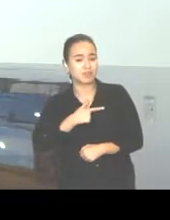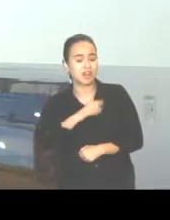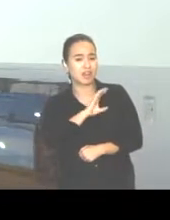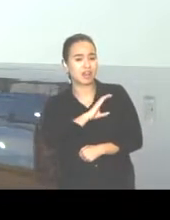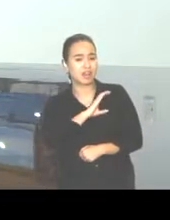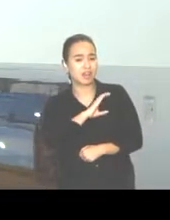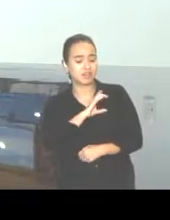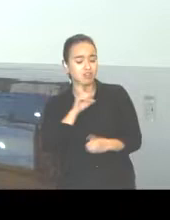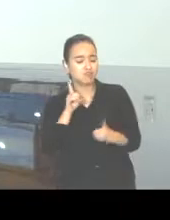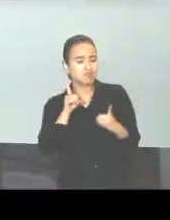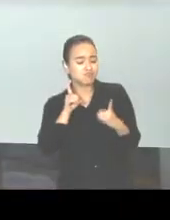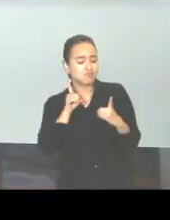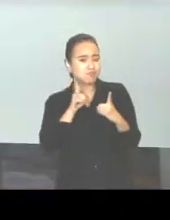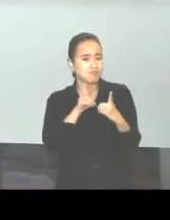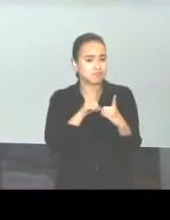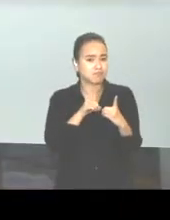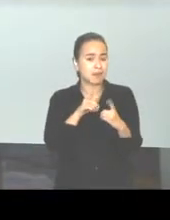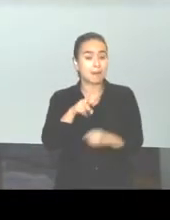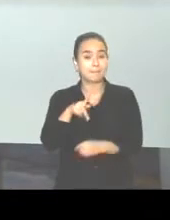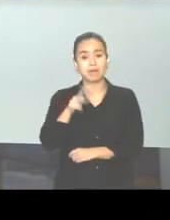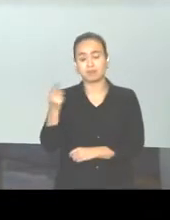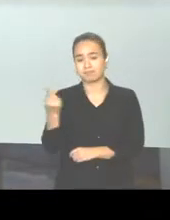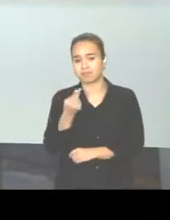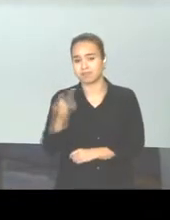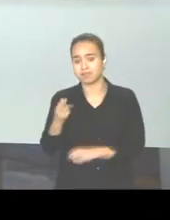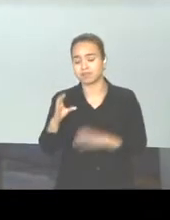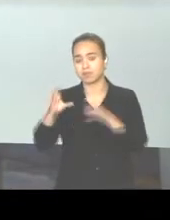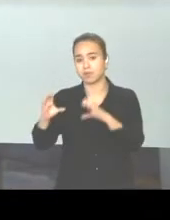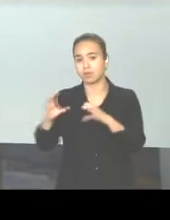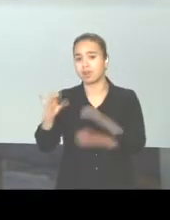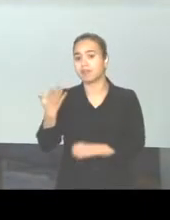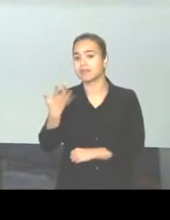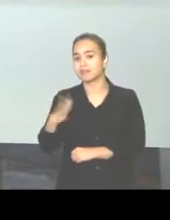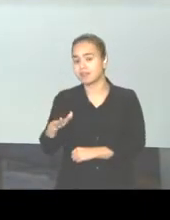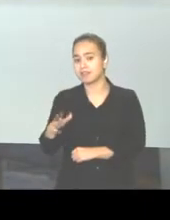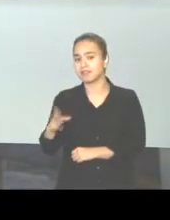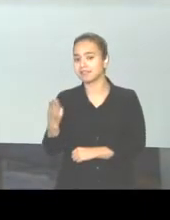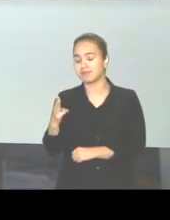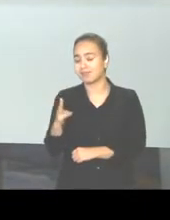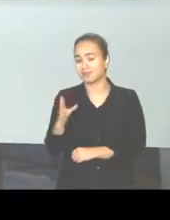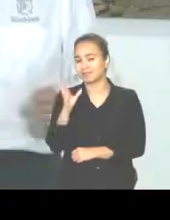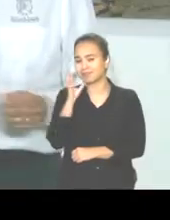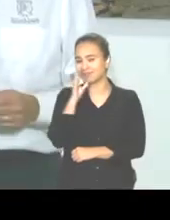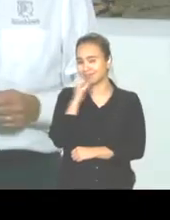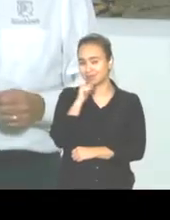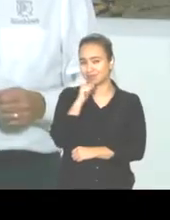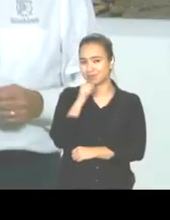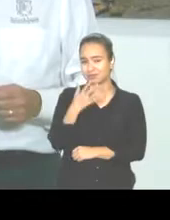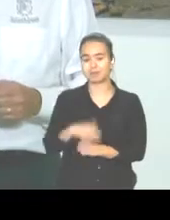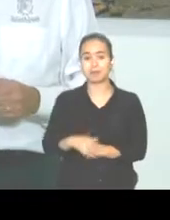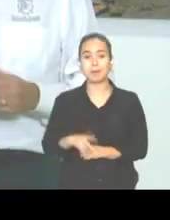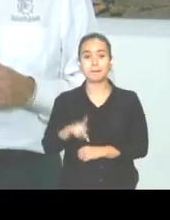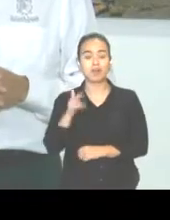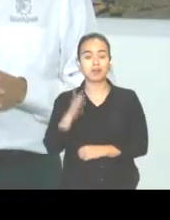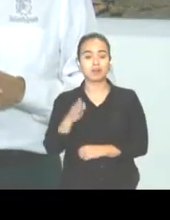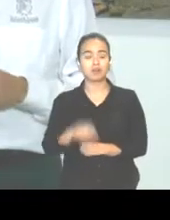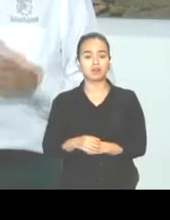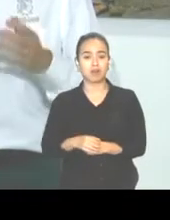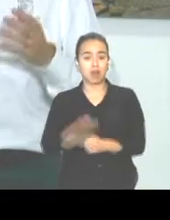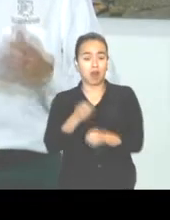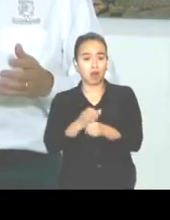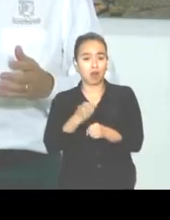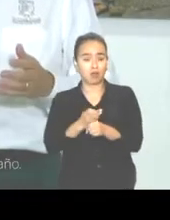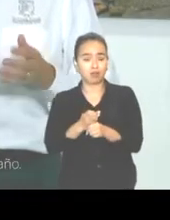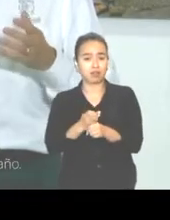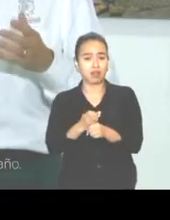cariño de manera cercana, y sé que para cuidarlas en este 10 de mayo no lo van a poder hacer así, pero pronto habrá oportunidad